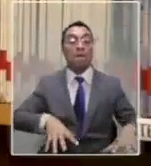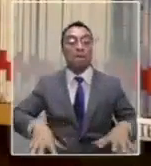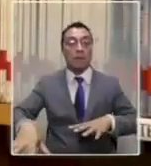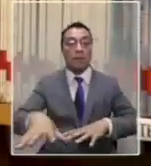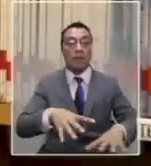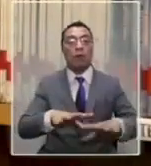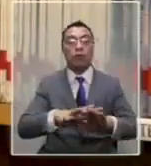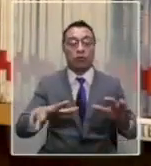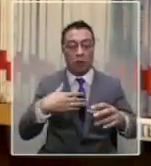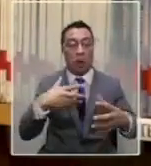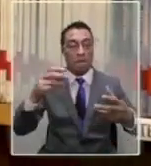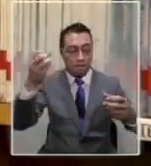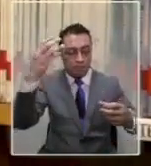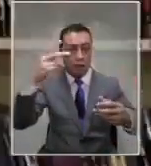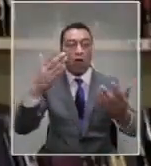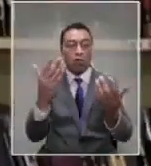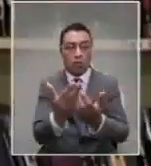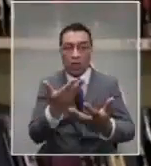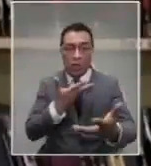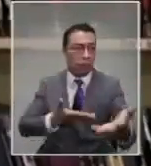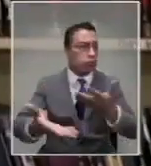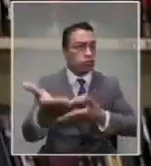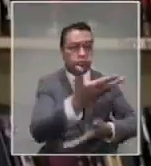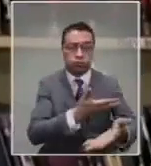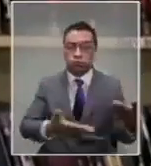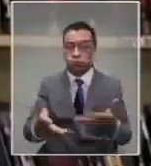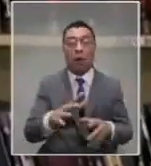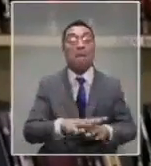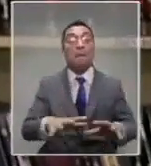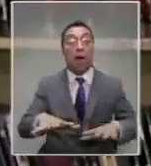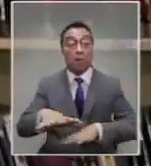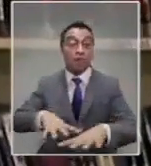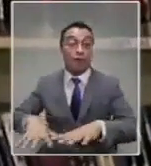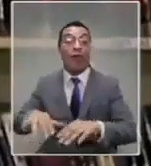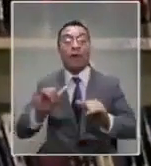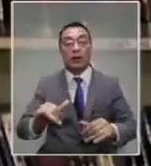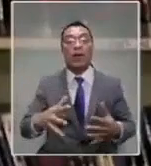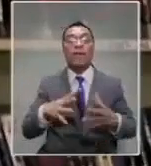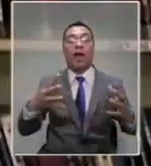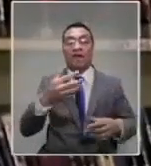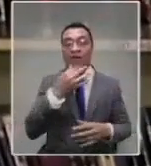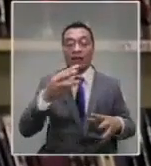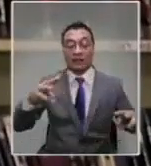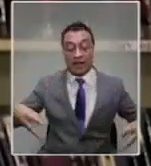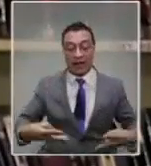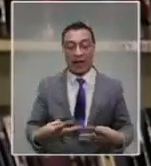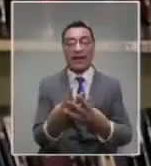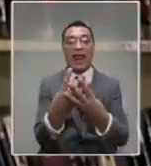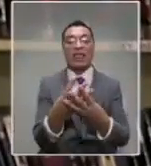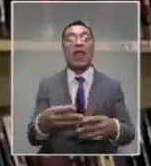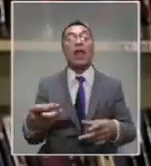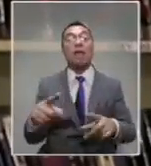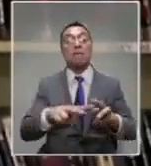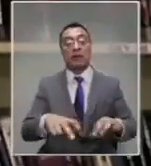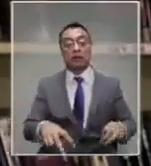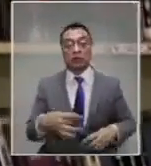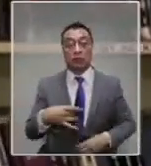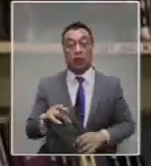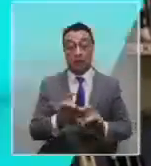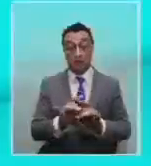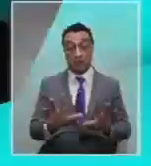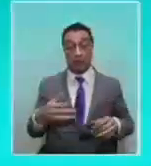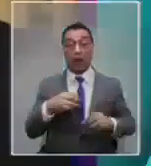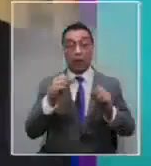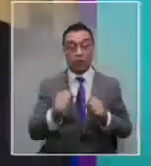permite la movilidad primero de nuestros académicos, investigadores y estudiantes y facilita la generación de redes de investigación. ¿Ya? En